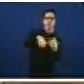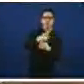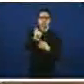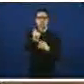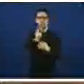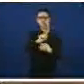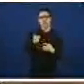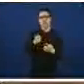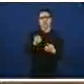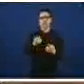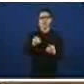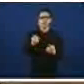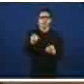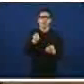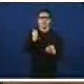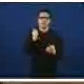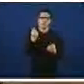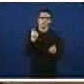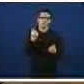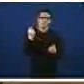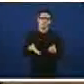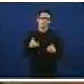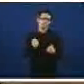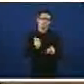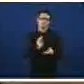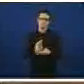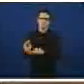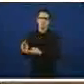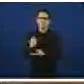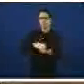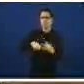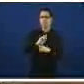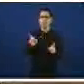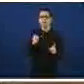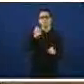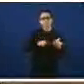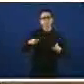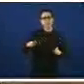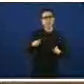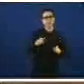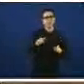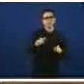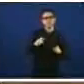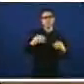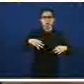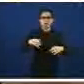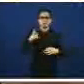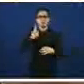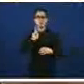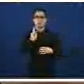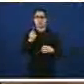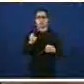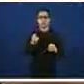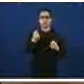inversores Son xente traballadora, xubilados e xubiladas que con esforzo, traballo e sacrificio xuntaron